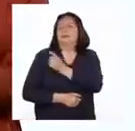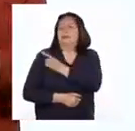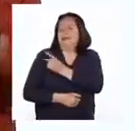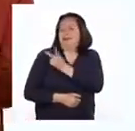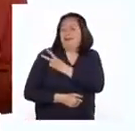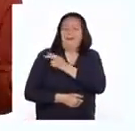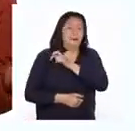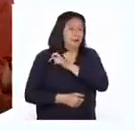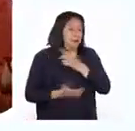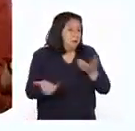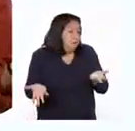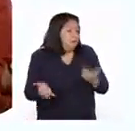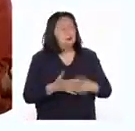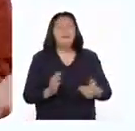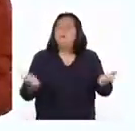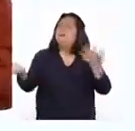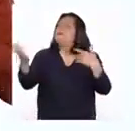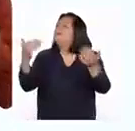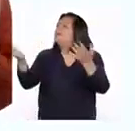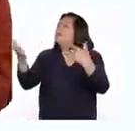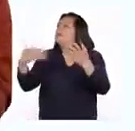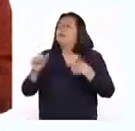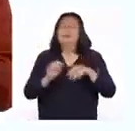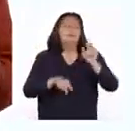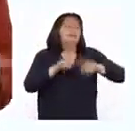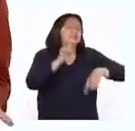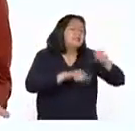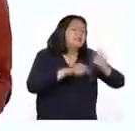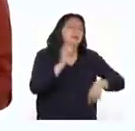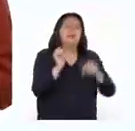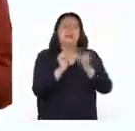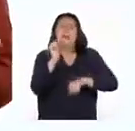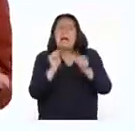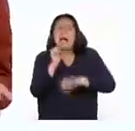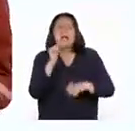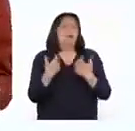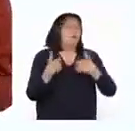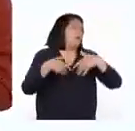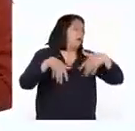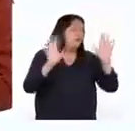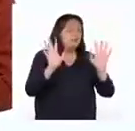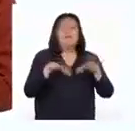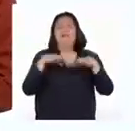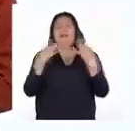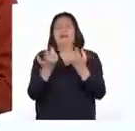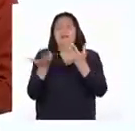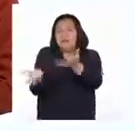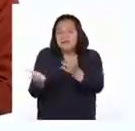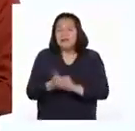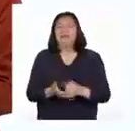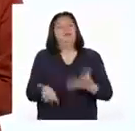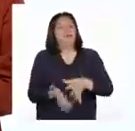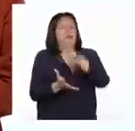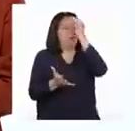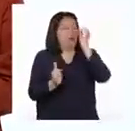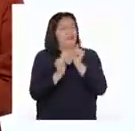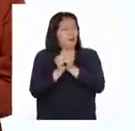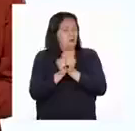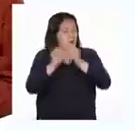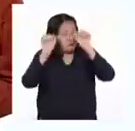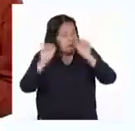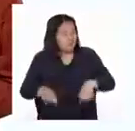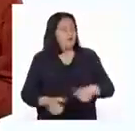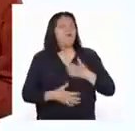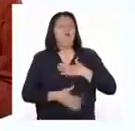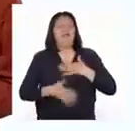grado de primaria. Sin embargo, puedes pasarle la voz a tus primos, hermanos o a cualquier familiar que viva contigo porque aprender juntos